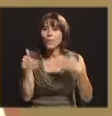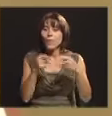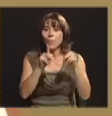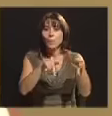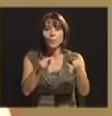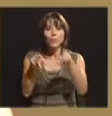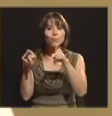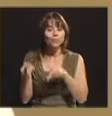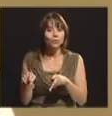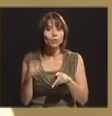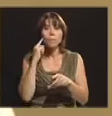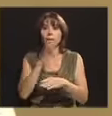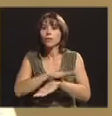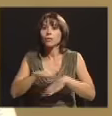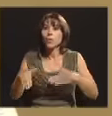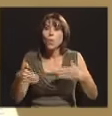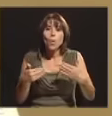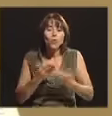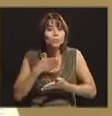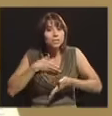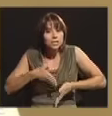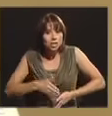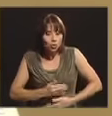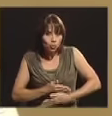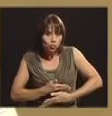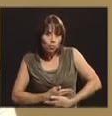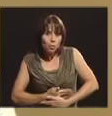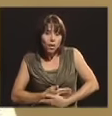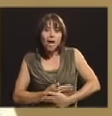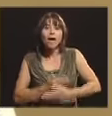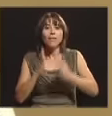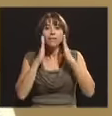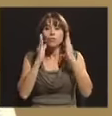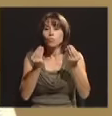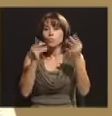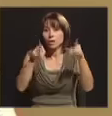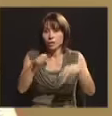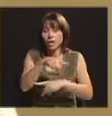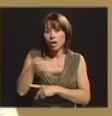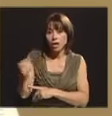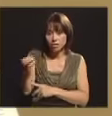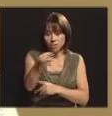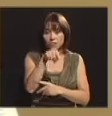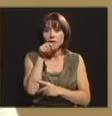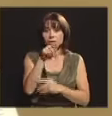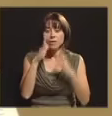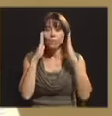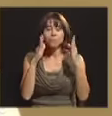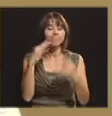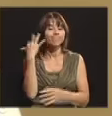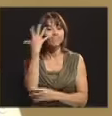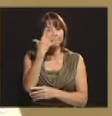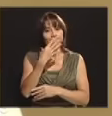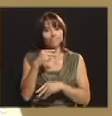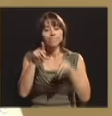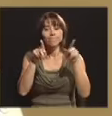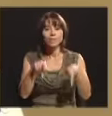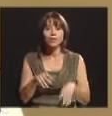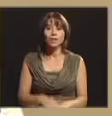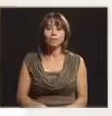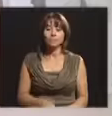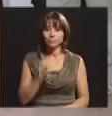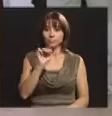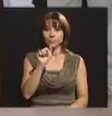y para todos los chiquitos me atendió y a mucha gente aquí a todo el mundo y fue una belleza